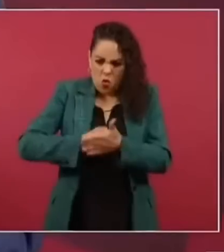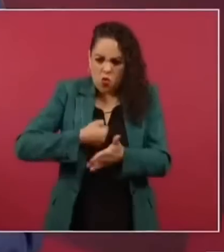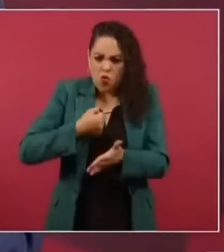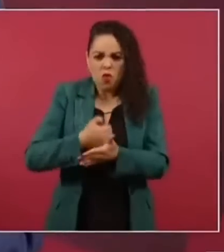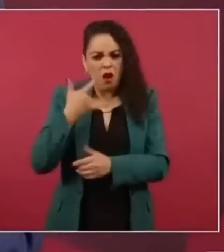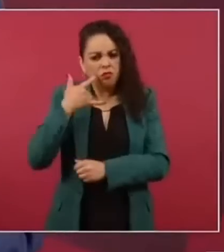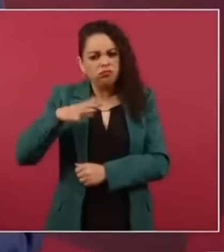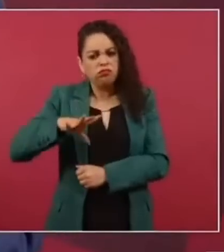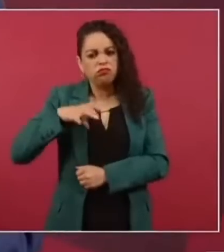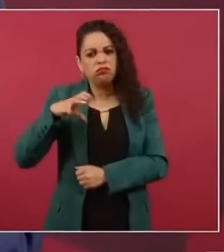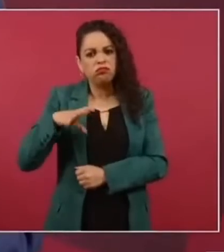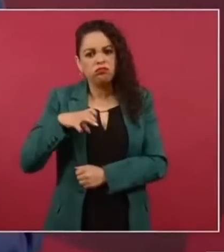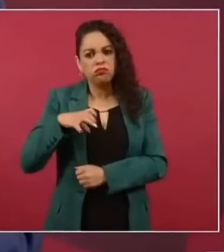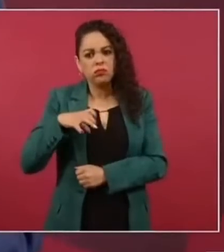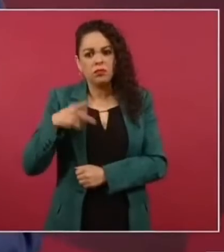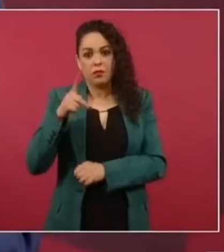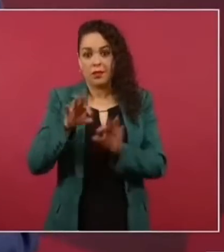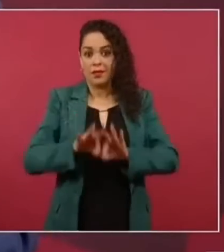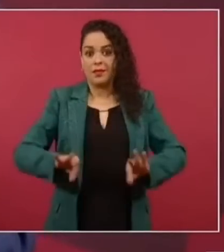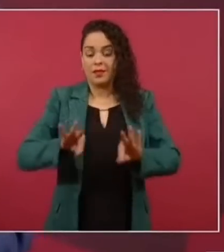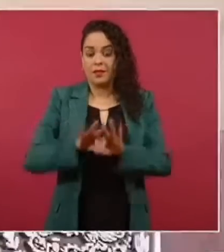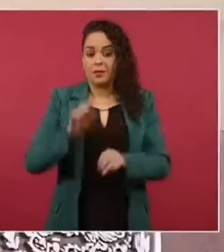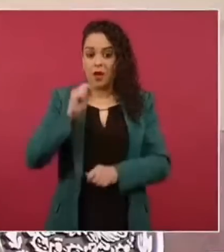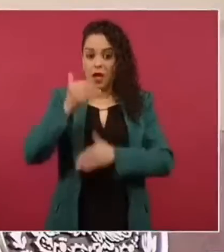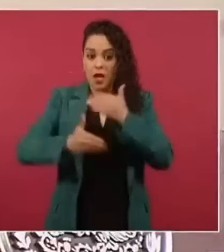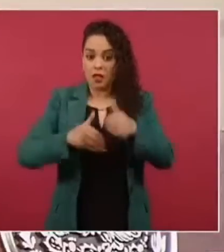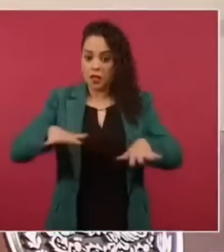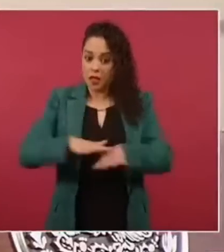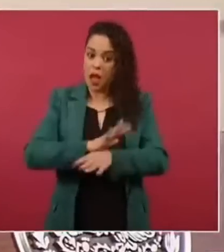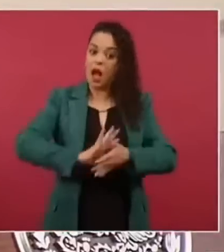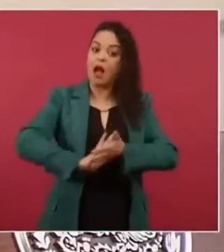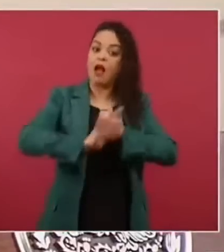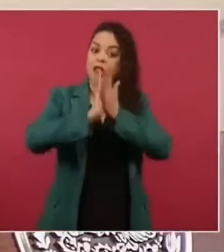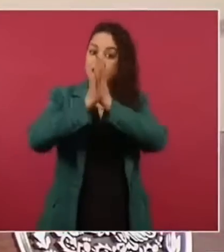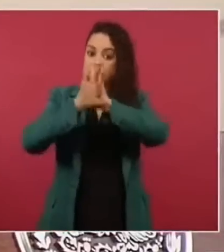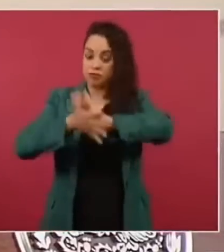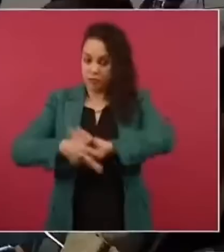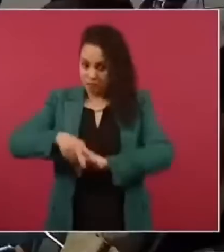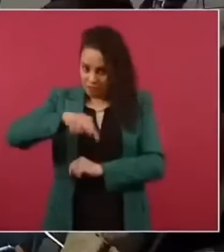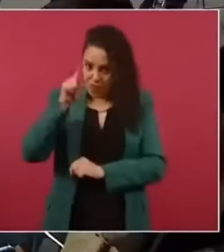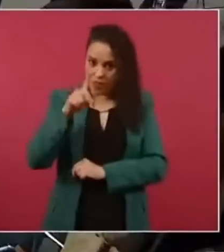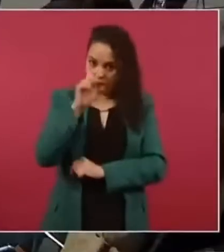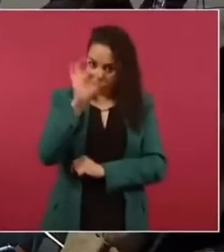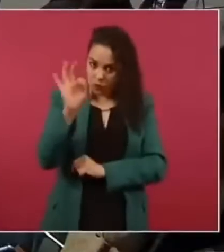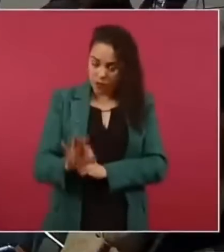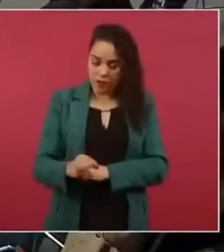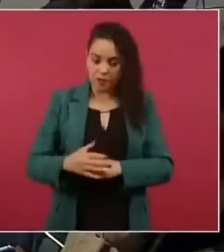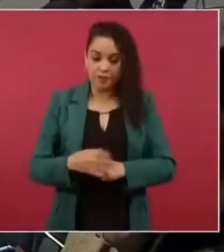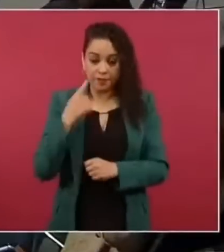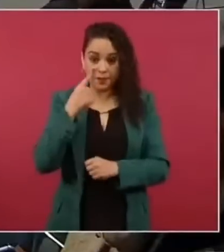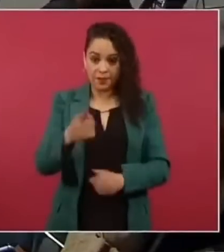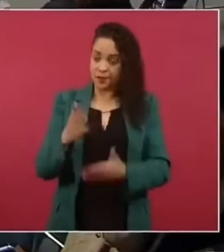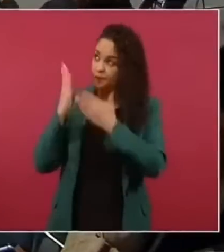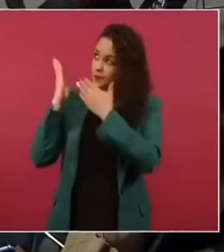cuando se está en un proceso de transformación real. Entonces, miren lo que